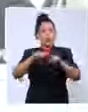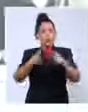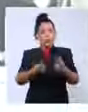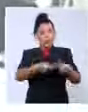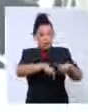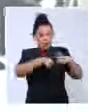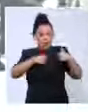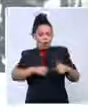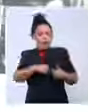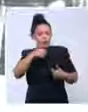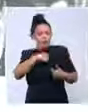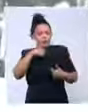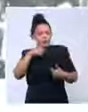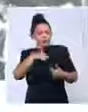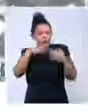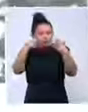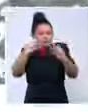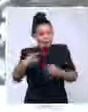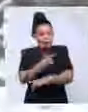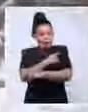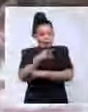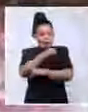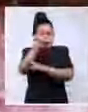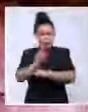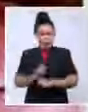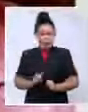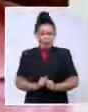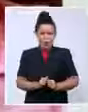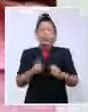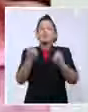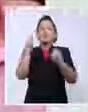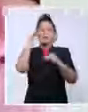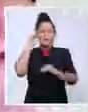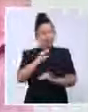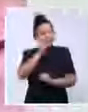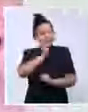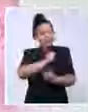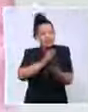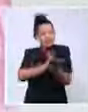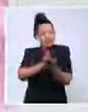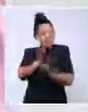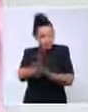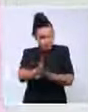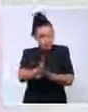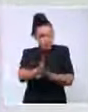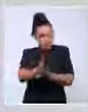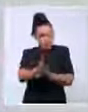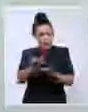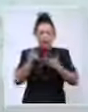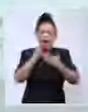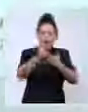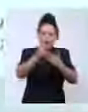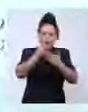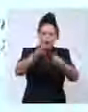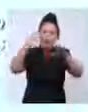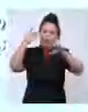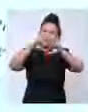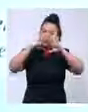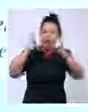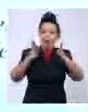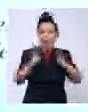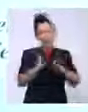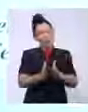transmitir conocimiento a otros de acompañarlos por el camino del saber llegue el merecido homenaje en esta